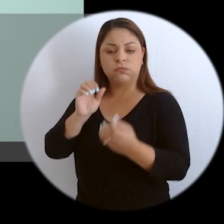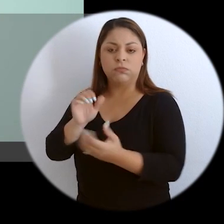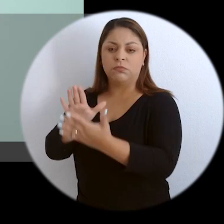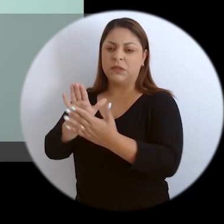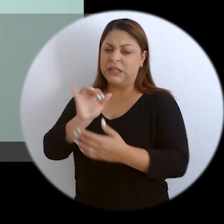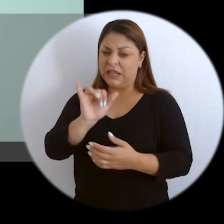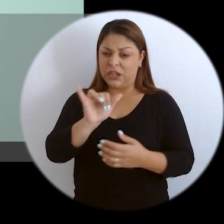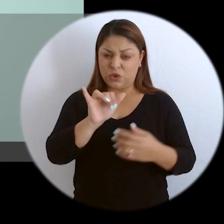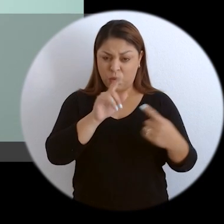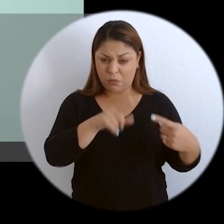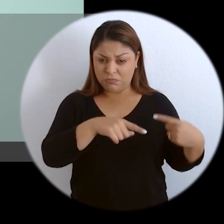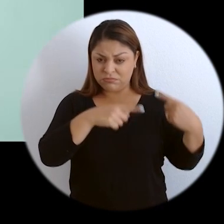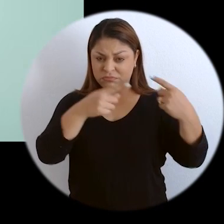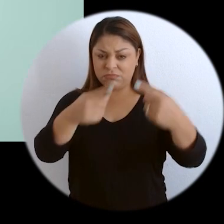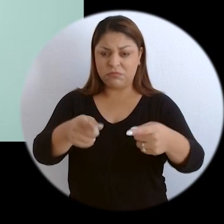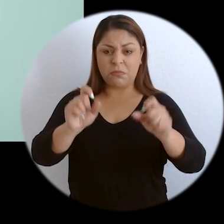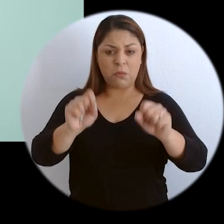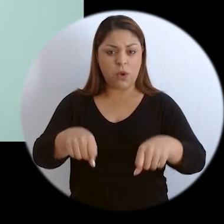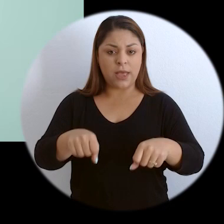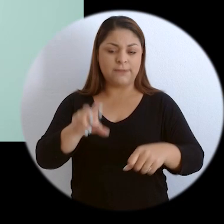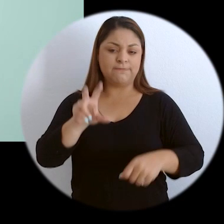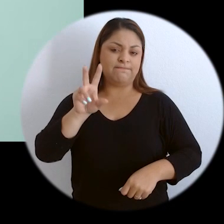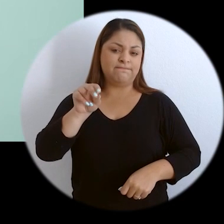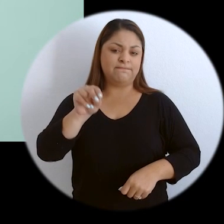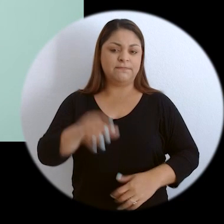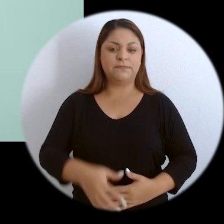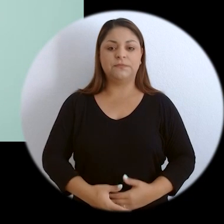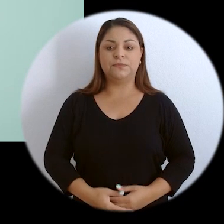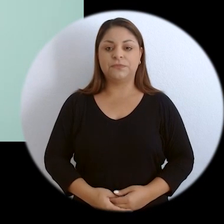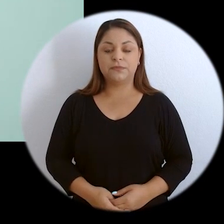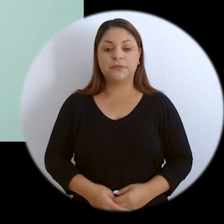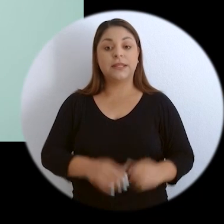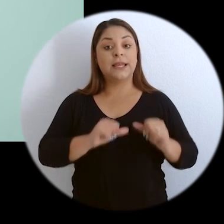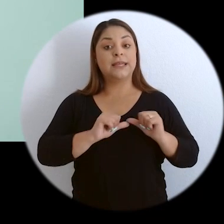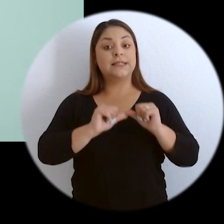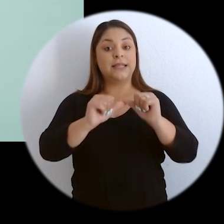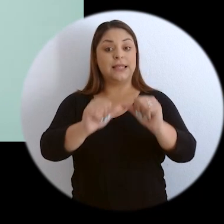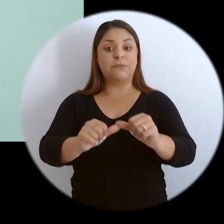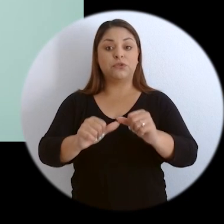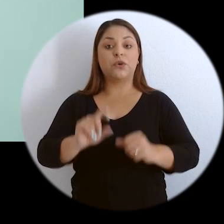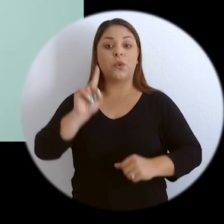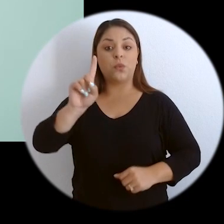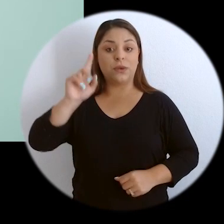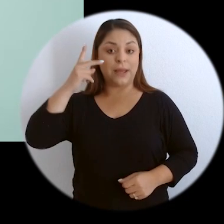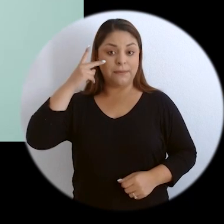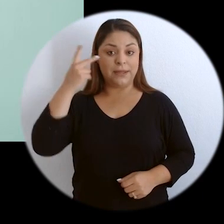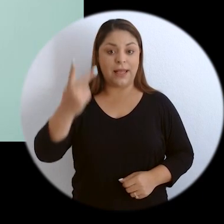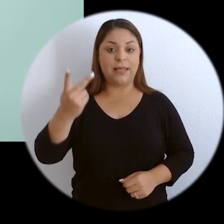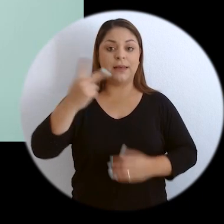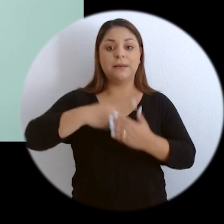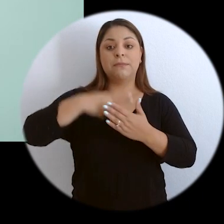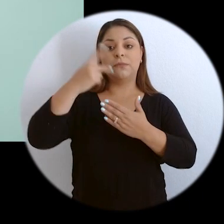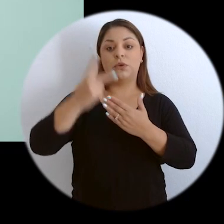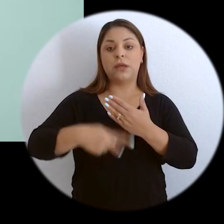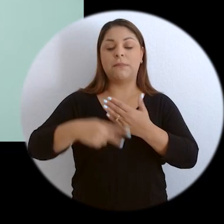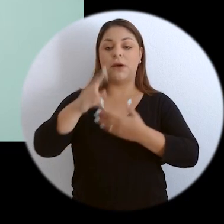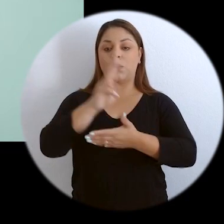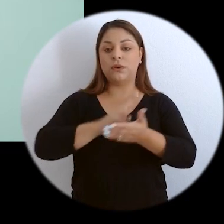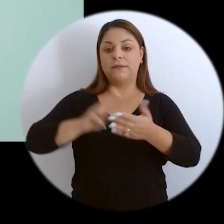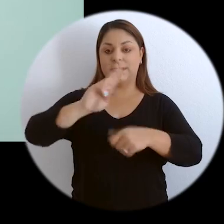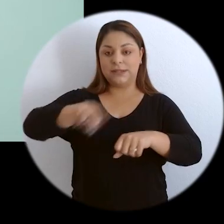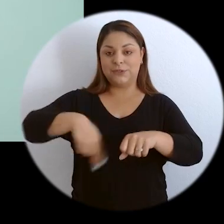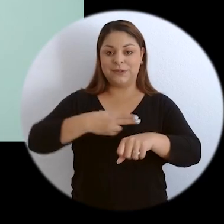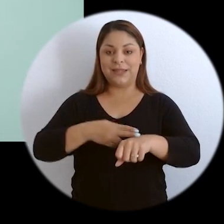dificulta muchísimo la relación entre ejecutivo y legislativo, y prácticamente todos los días tiene un nuevo actor con el cual empieza